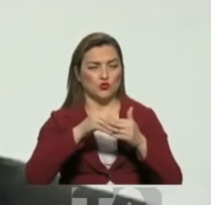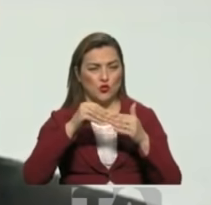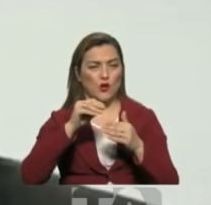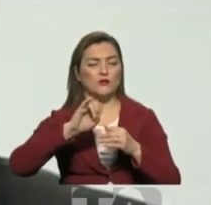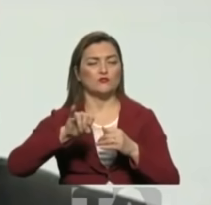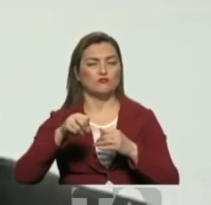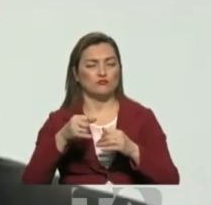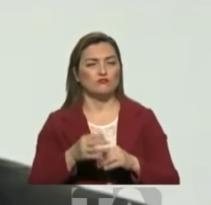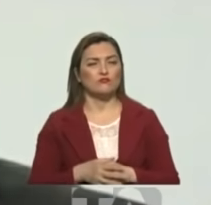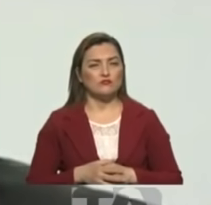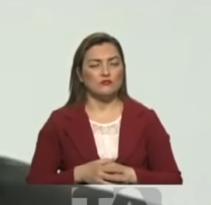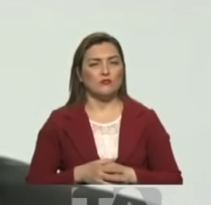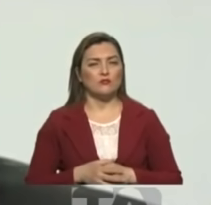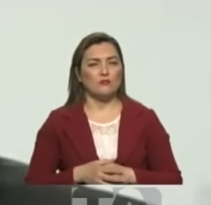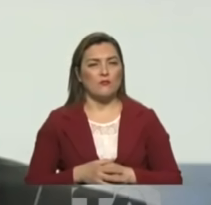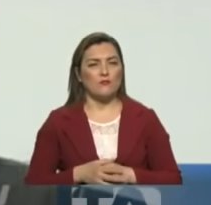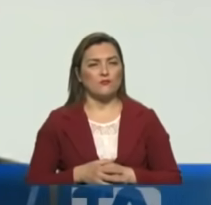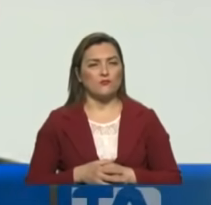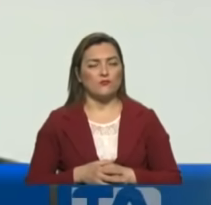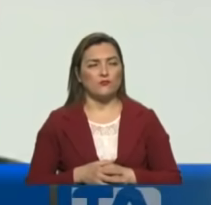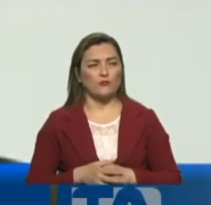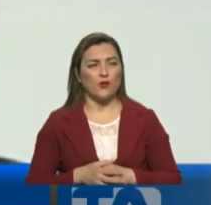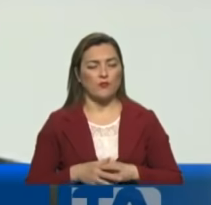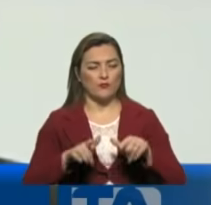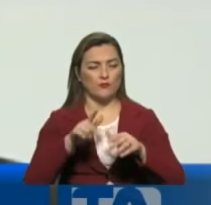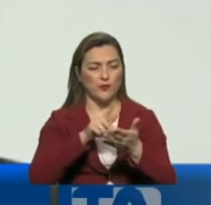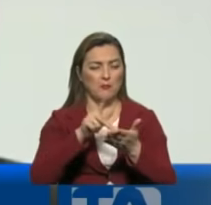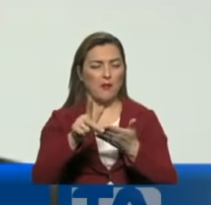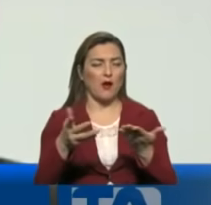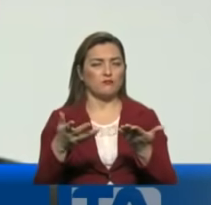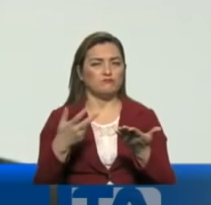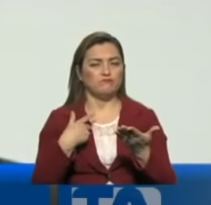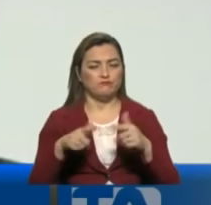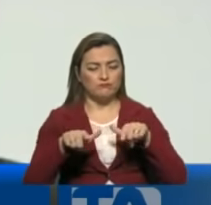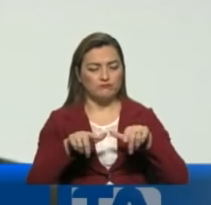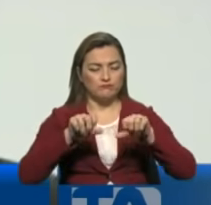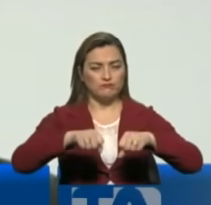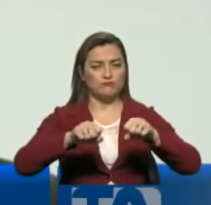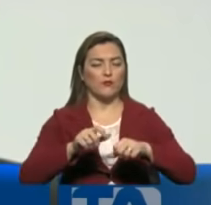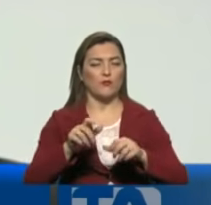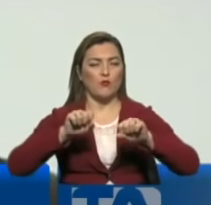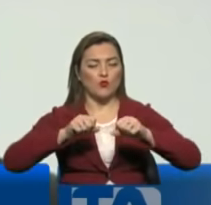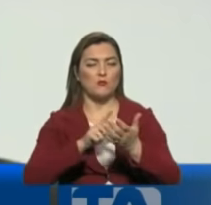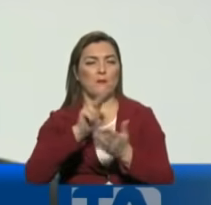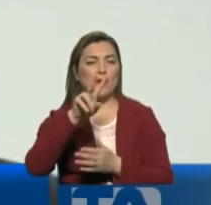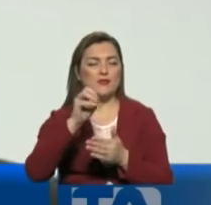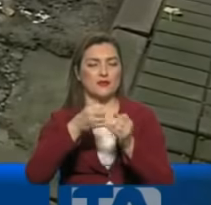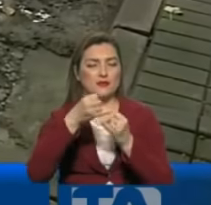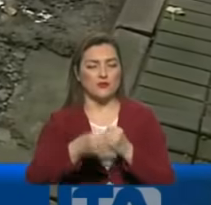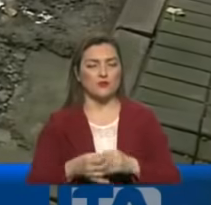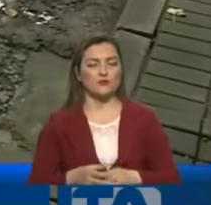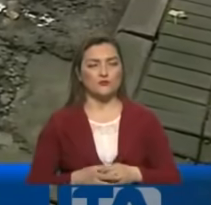la utilización del espacio. Por tal razón, las motocicletas cancelarán el valor de 20 centavos por hora o